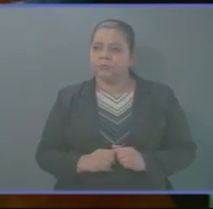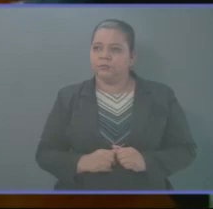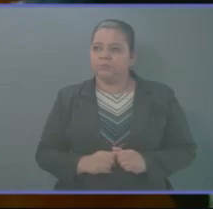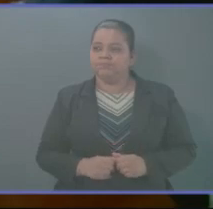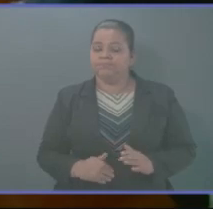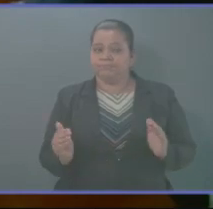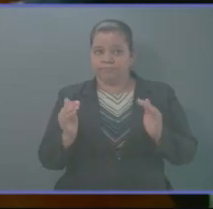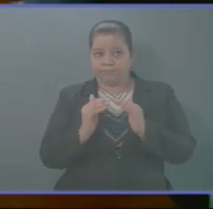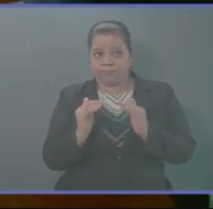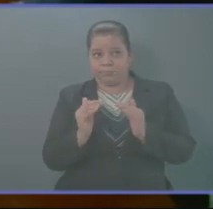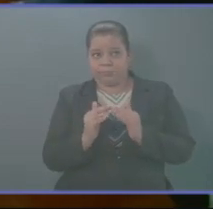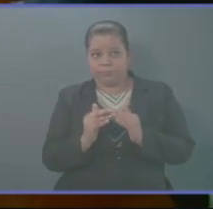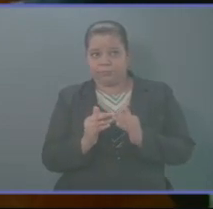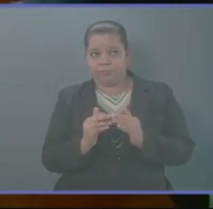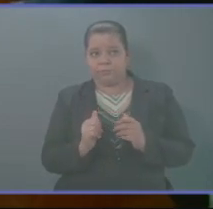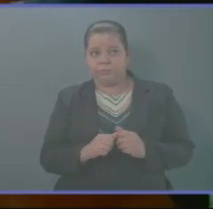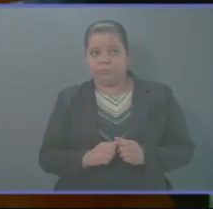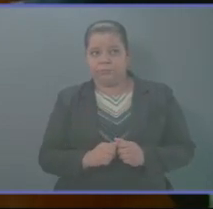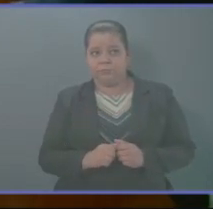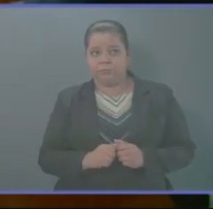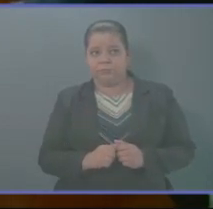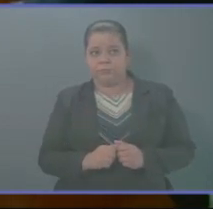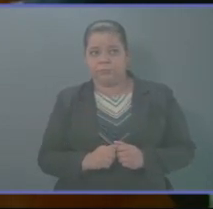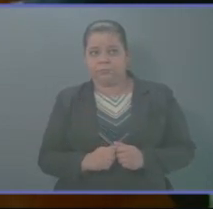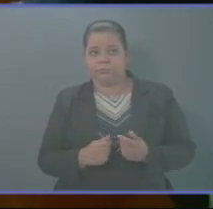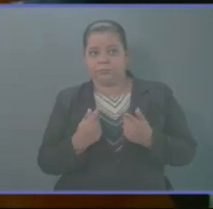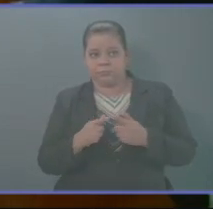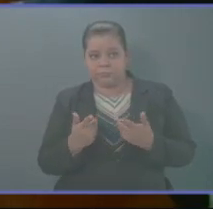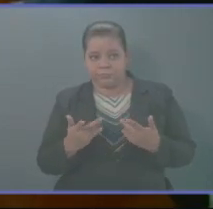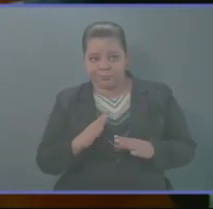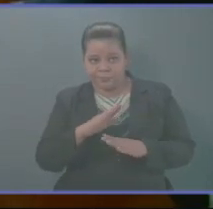Y sí, diputado Daniel Reyes.